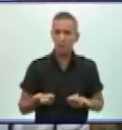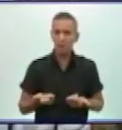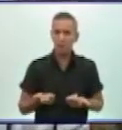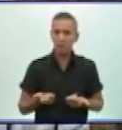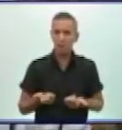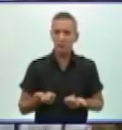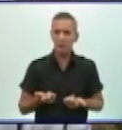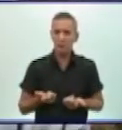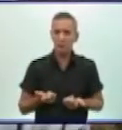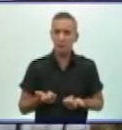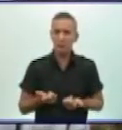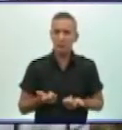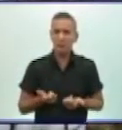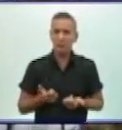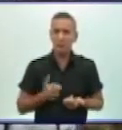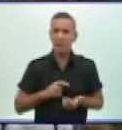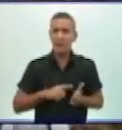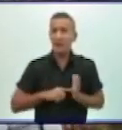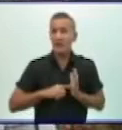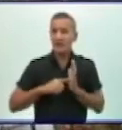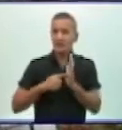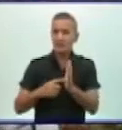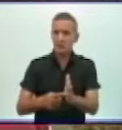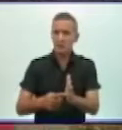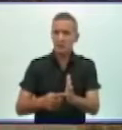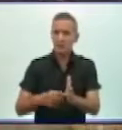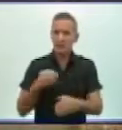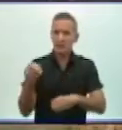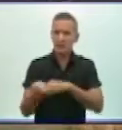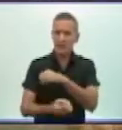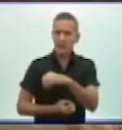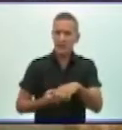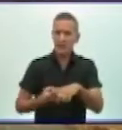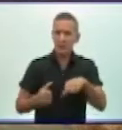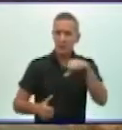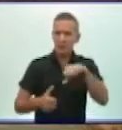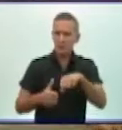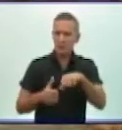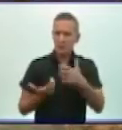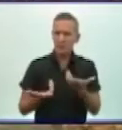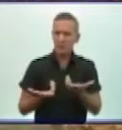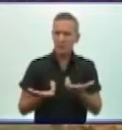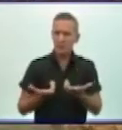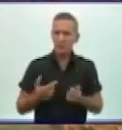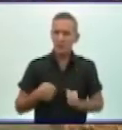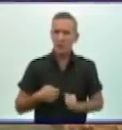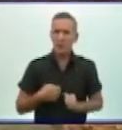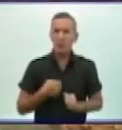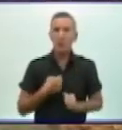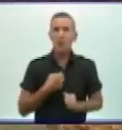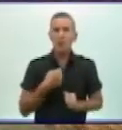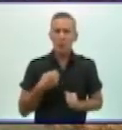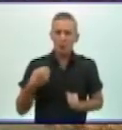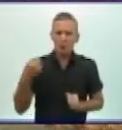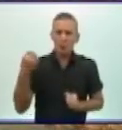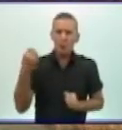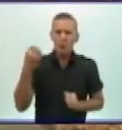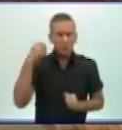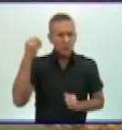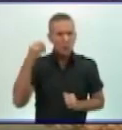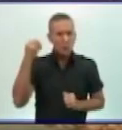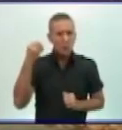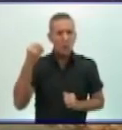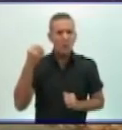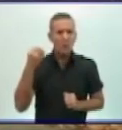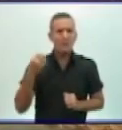hacer a Vivian y a Raidel para provocar un cambio de actitud en Karina? Bueno, profe, yo creo que ellos deberían apoyarla y tratar de incitarla para que